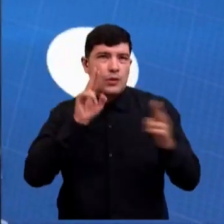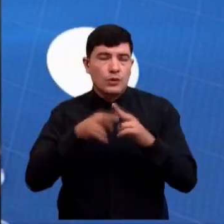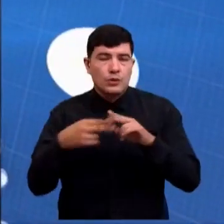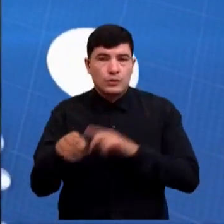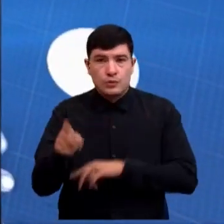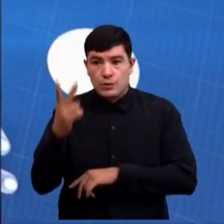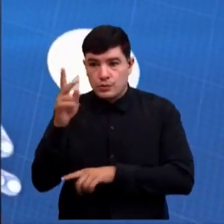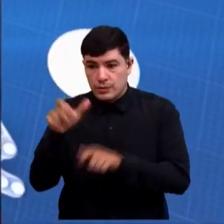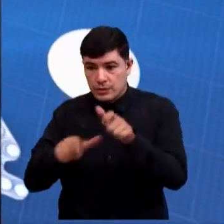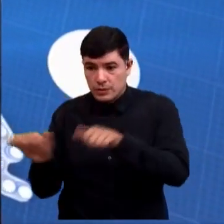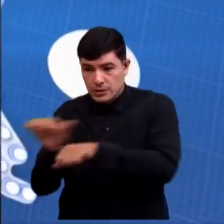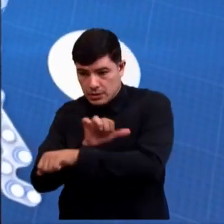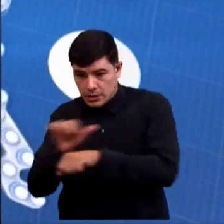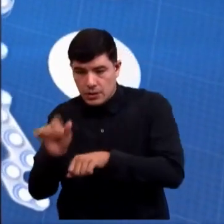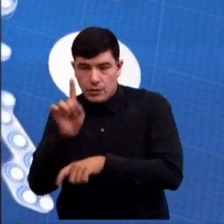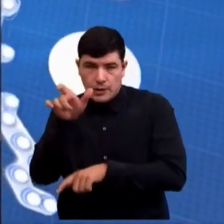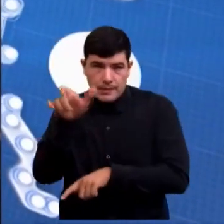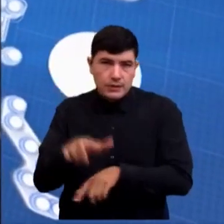un pasajero.